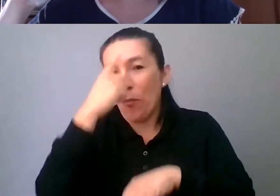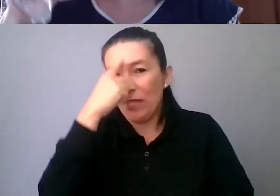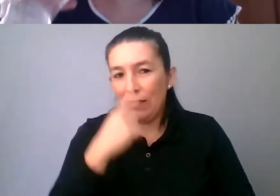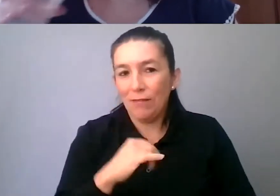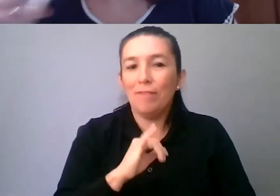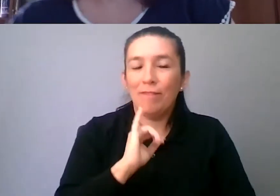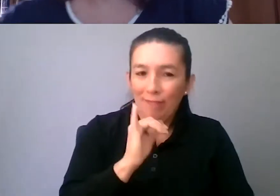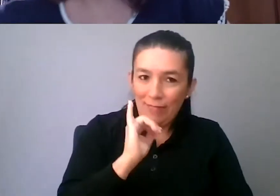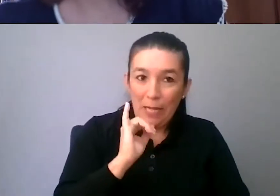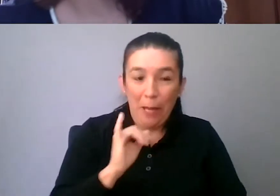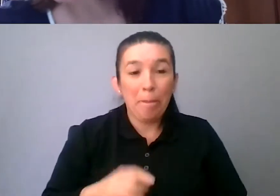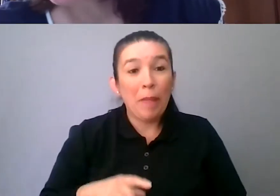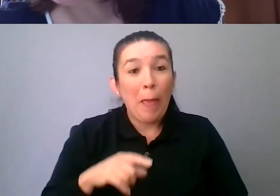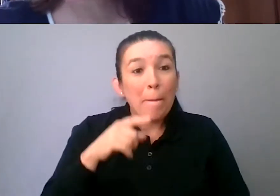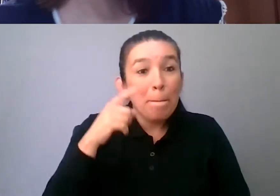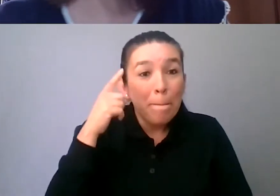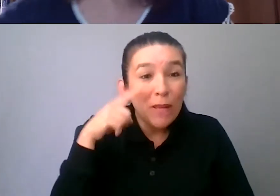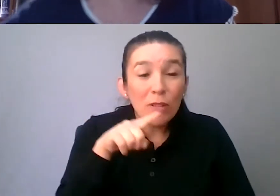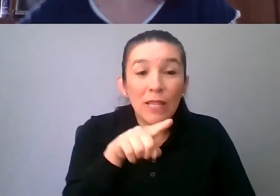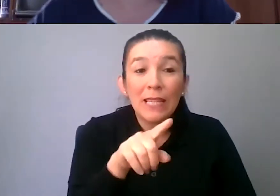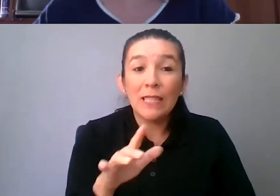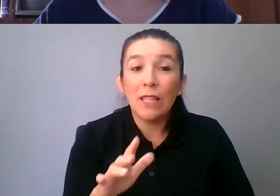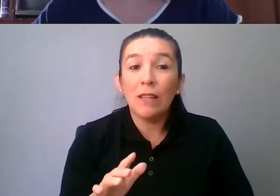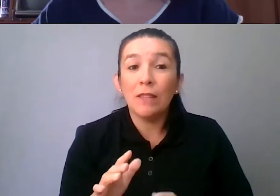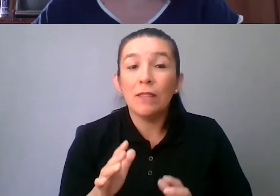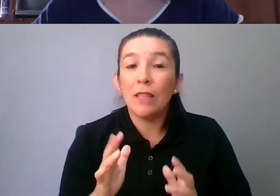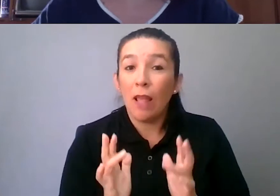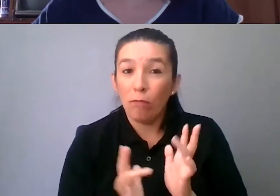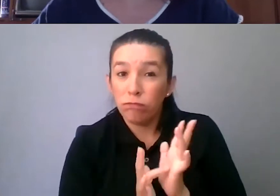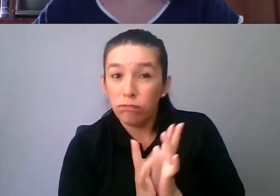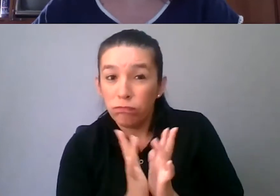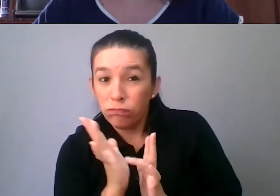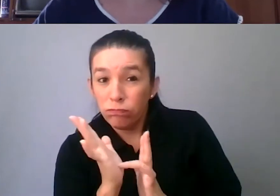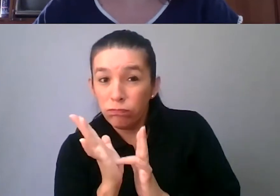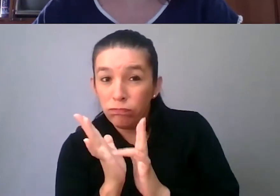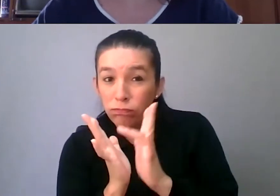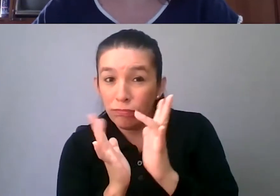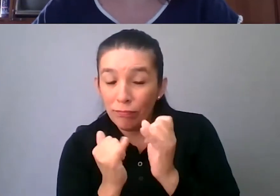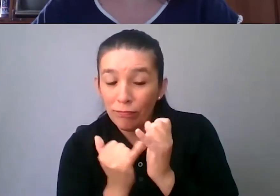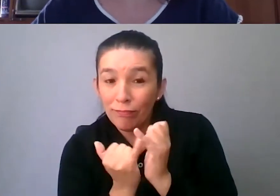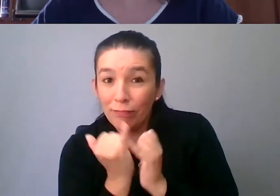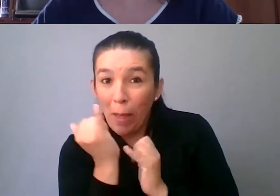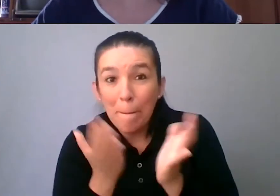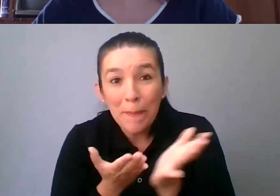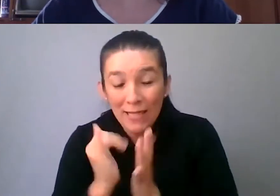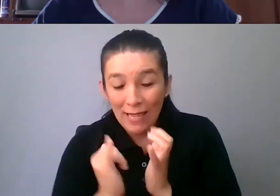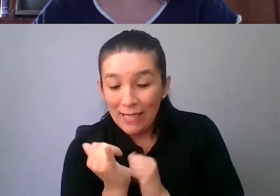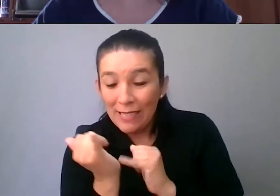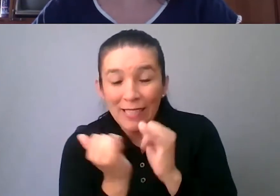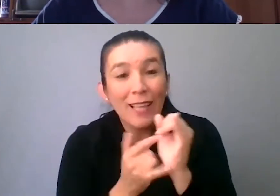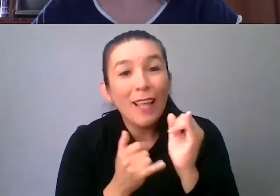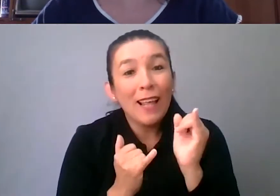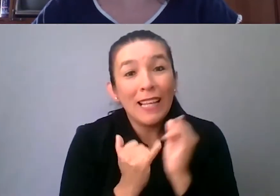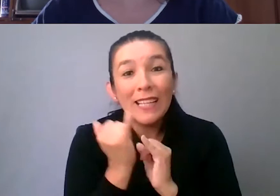Sí. Pero esta apertura, por ejemplo, este tipo de apertura no se ve en otro lugar del mundo que no sea en África.